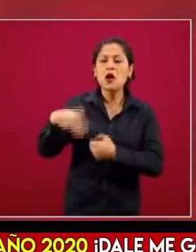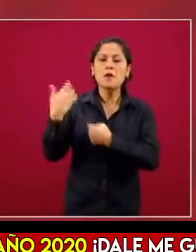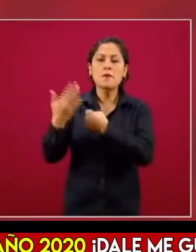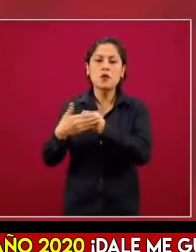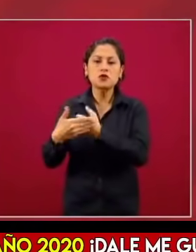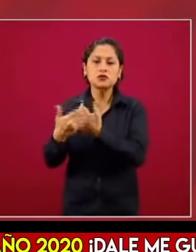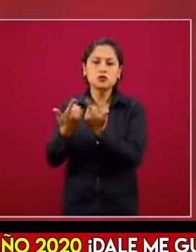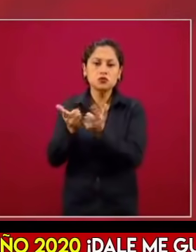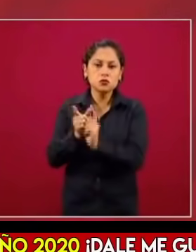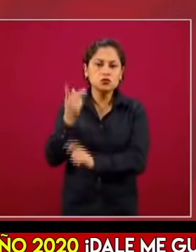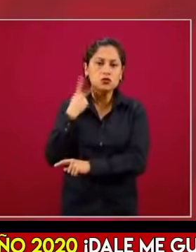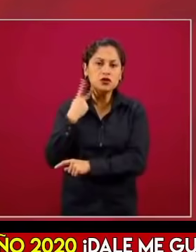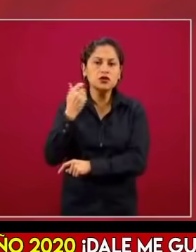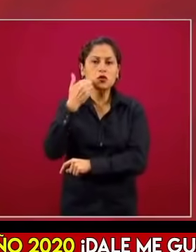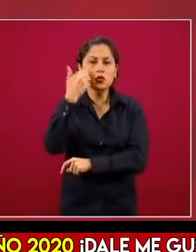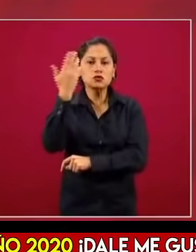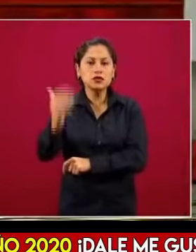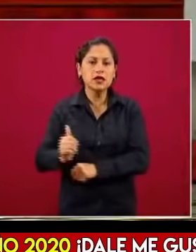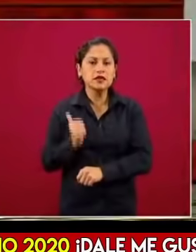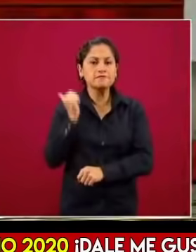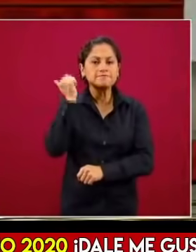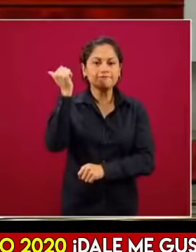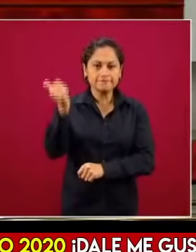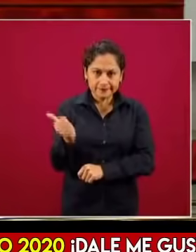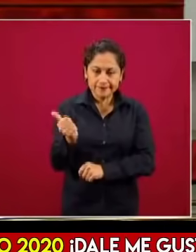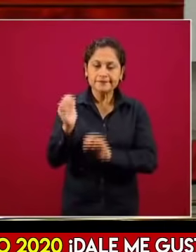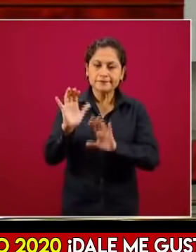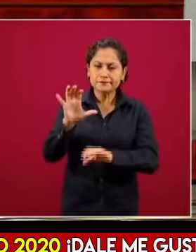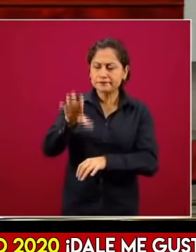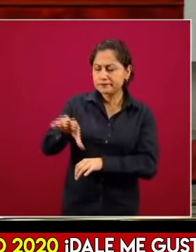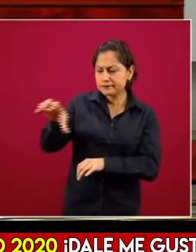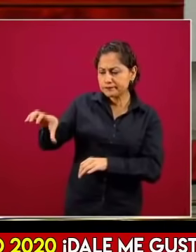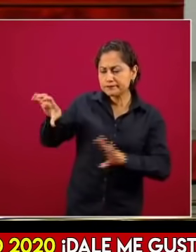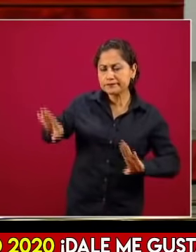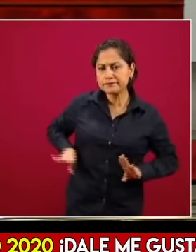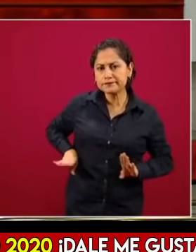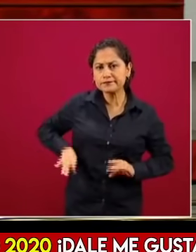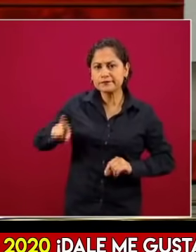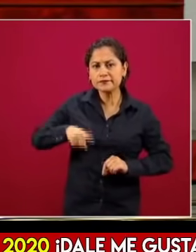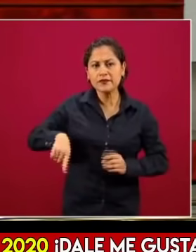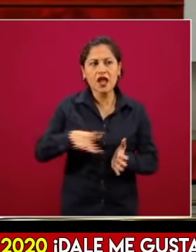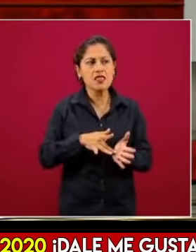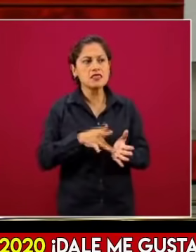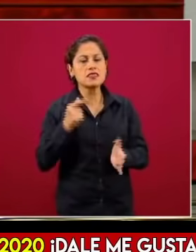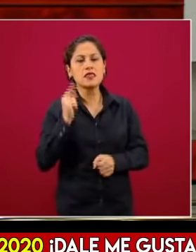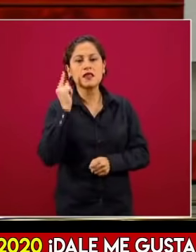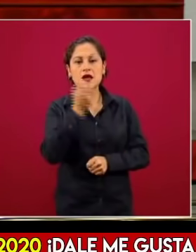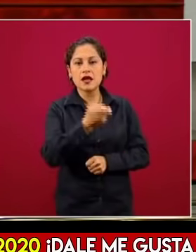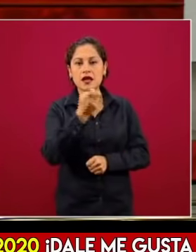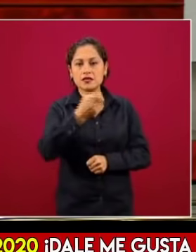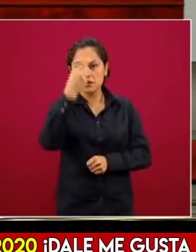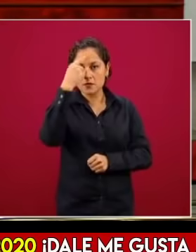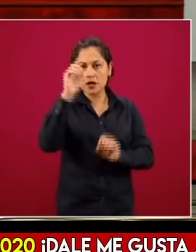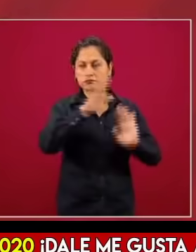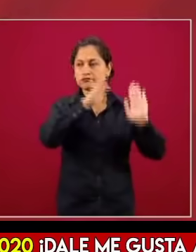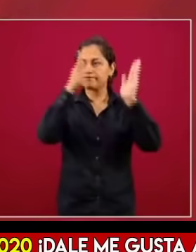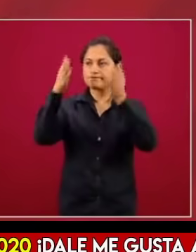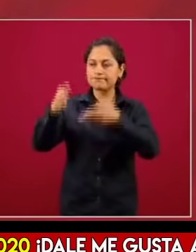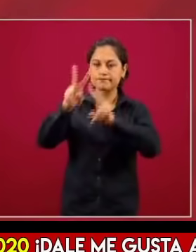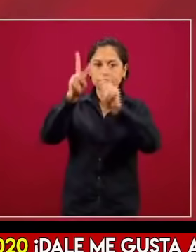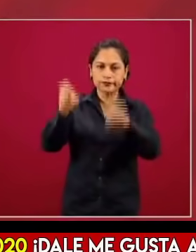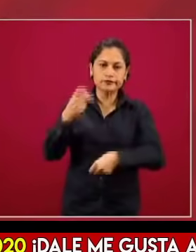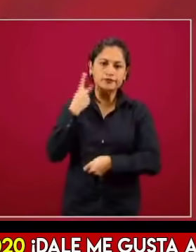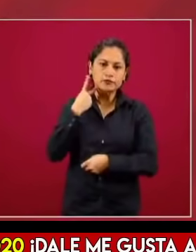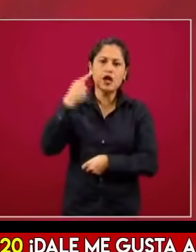posicionarse que toman cada cosa que sale para orientar lo políticamente aquí hemos dicho una y